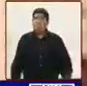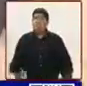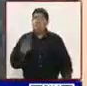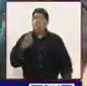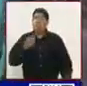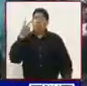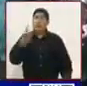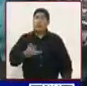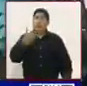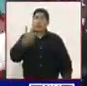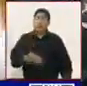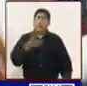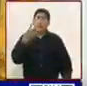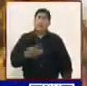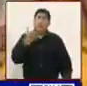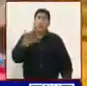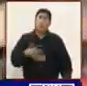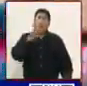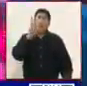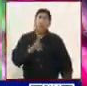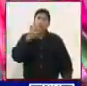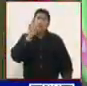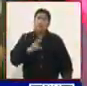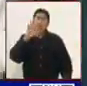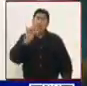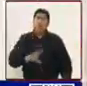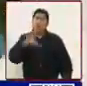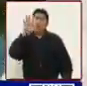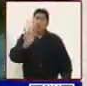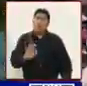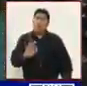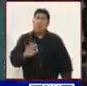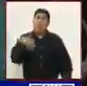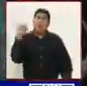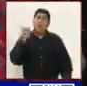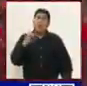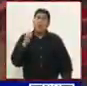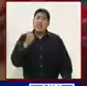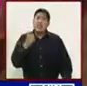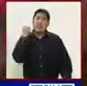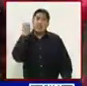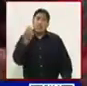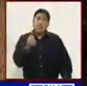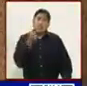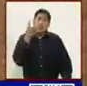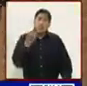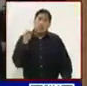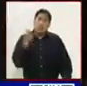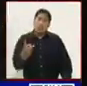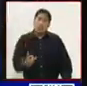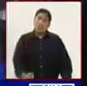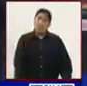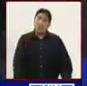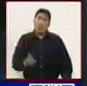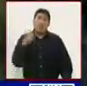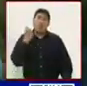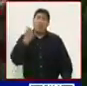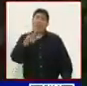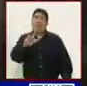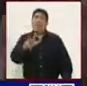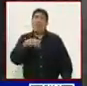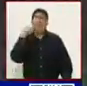2, 3, 4, 5, 6, 7, 8, 9, 10, 11, 12,